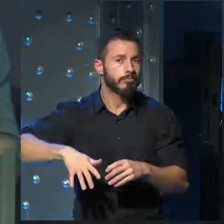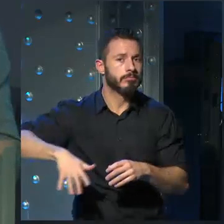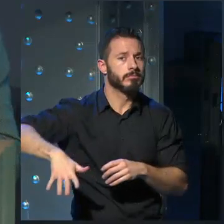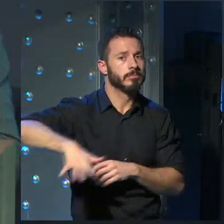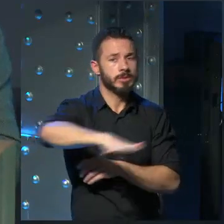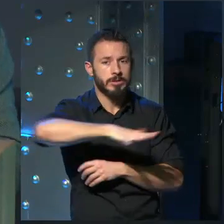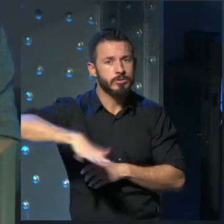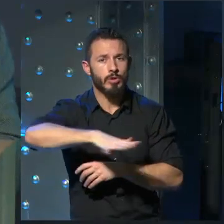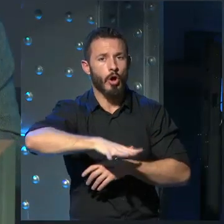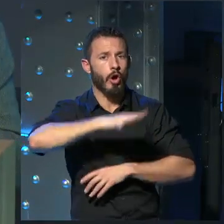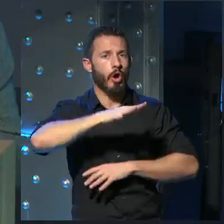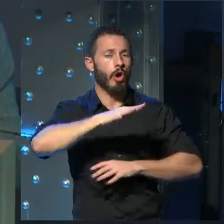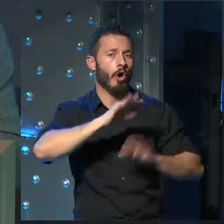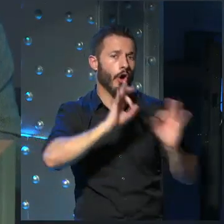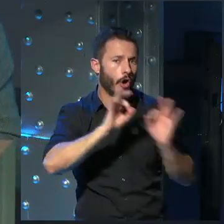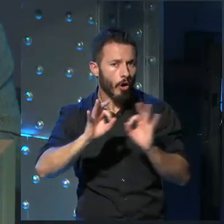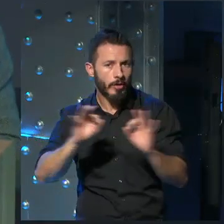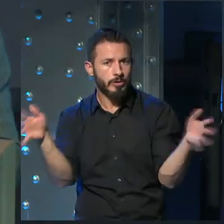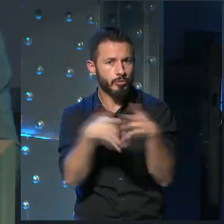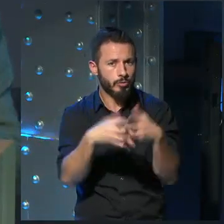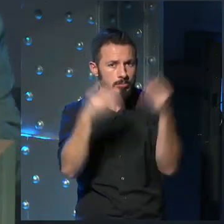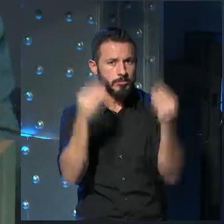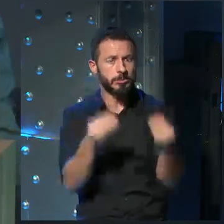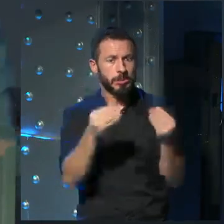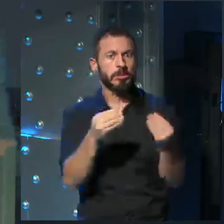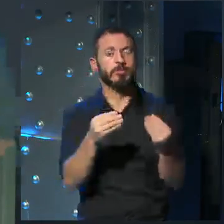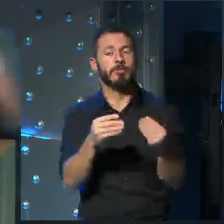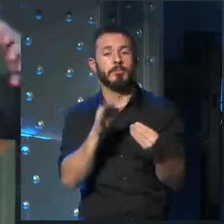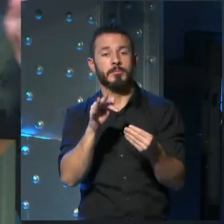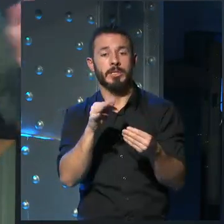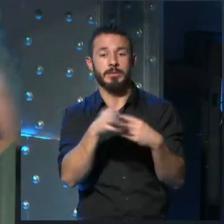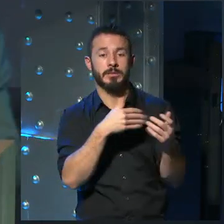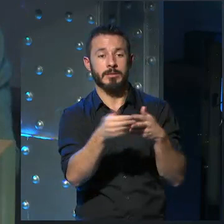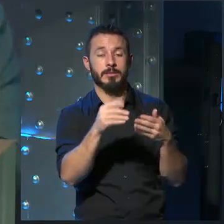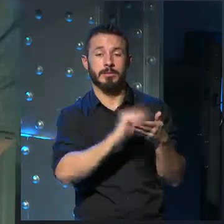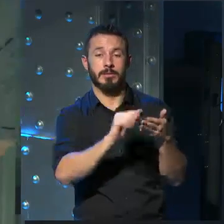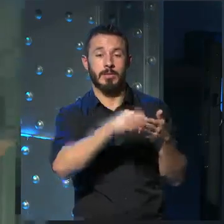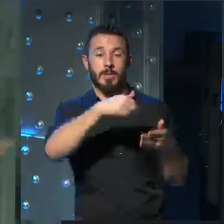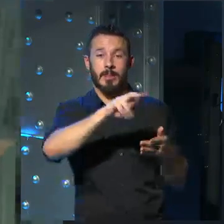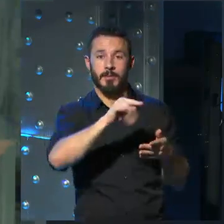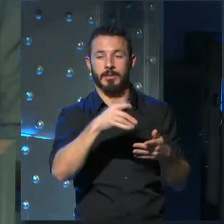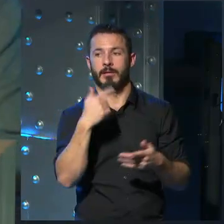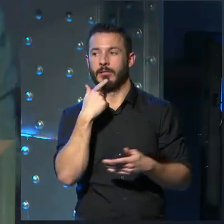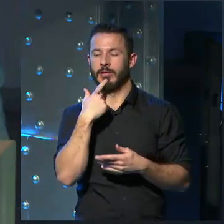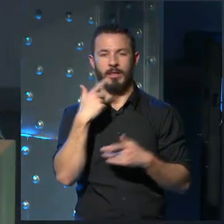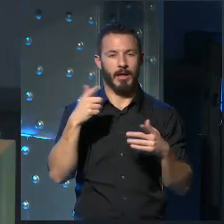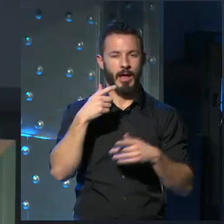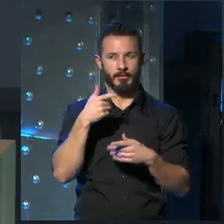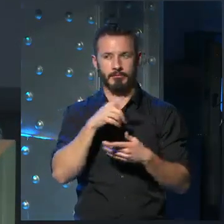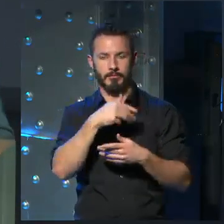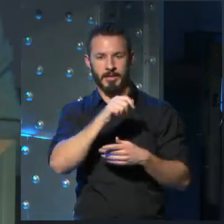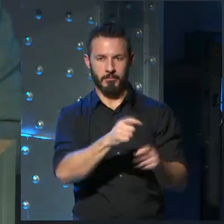esa visión compartida y que, como bien me decía Marieta, vamos a ver, y me la ha puesto ella el título, ¿no? Hablemos de las pymes, hablamos de la